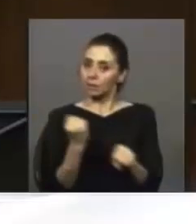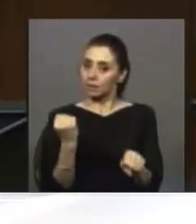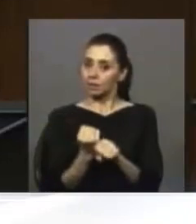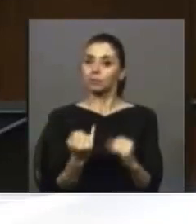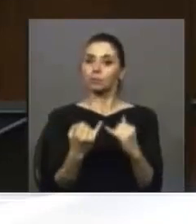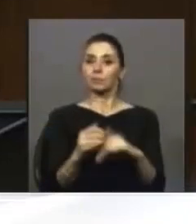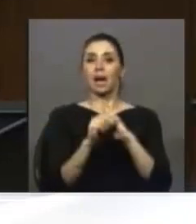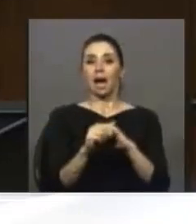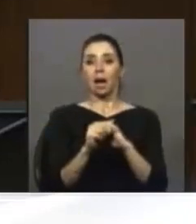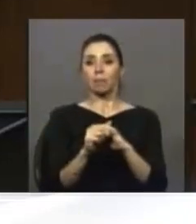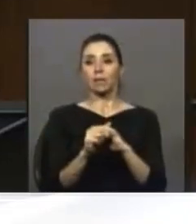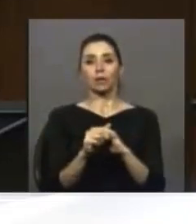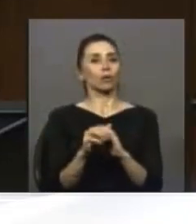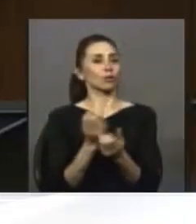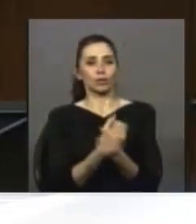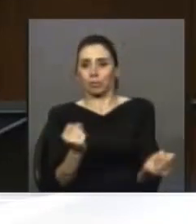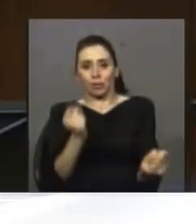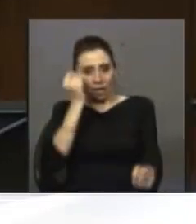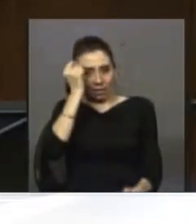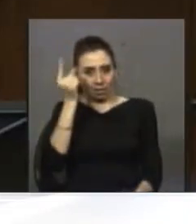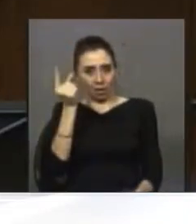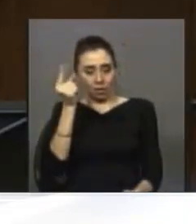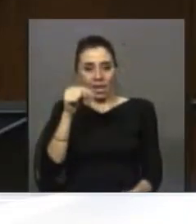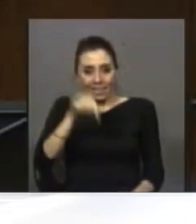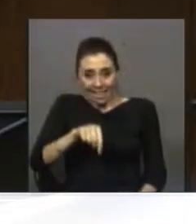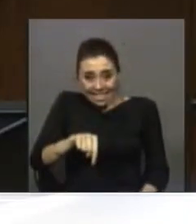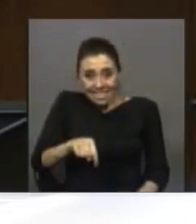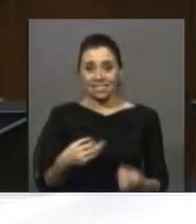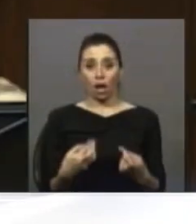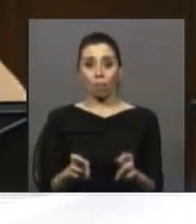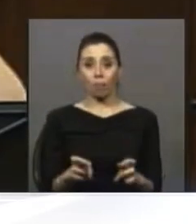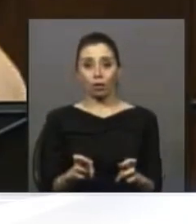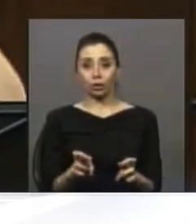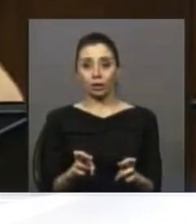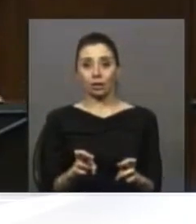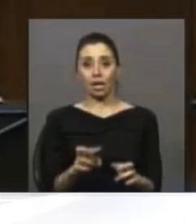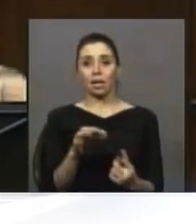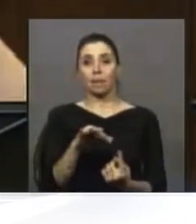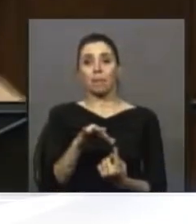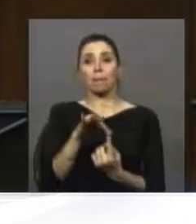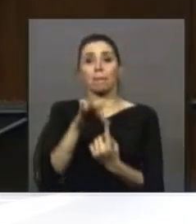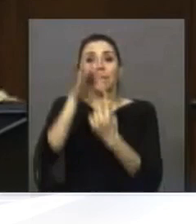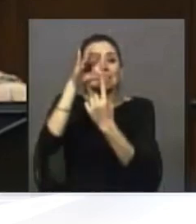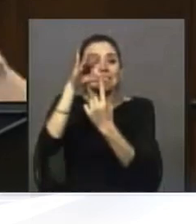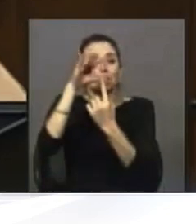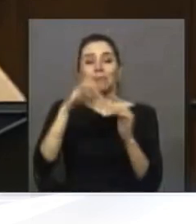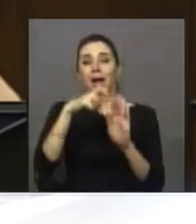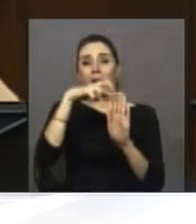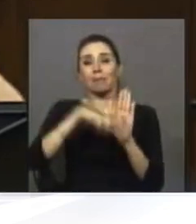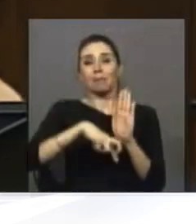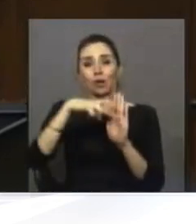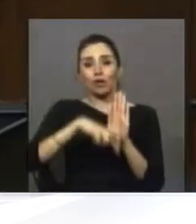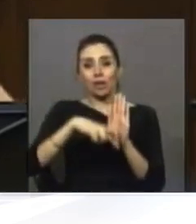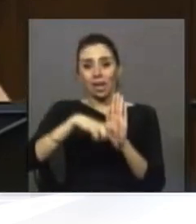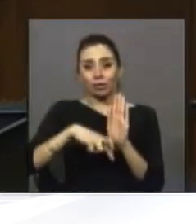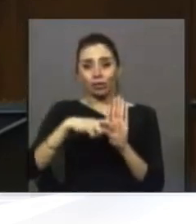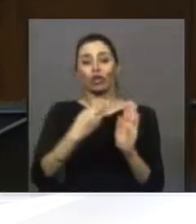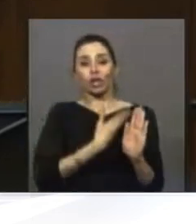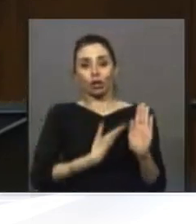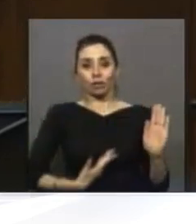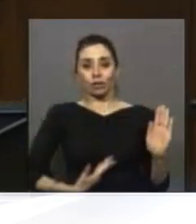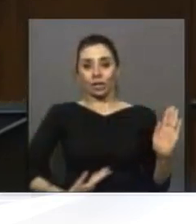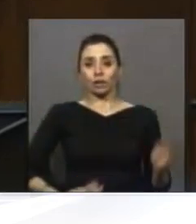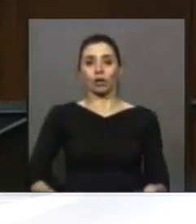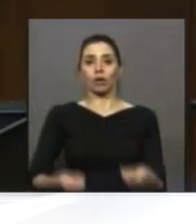Amigos, no sería entendible que en esta oportunidad en uno de los principales proyectos que el gobierno ha